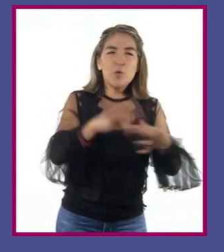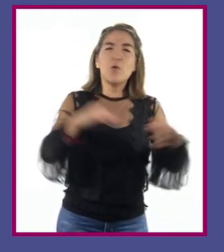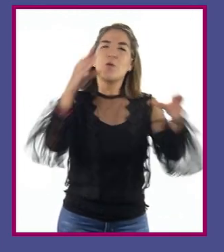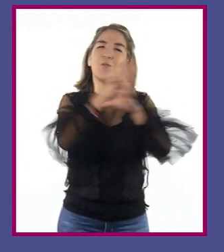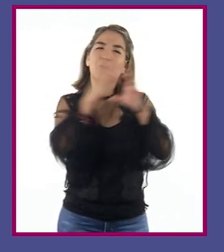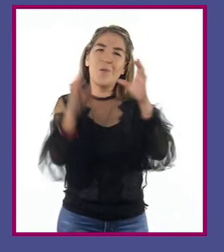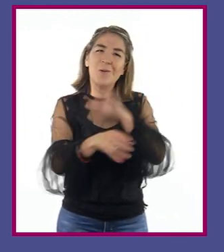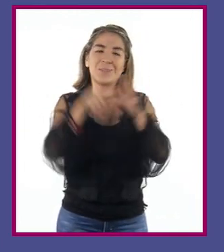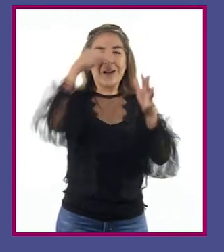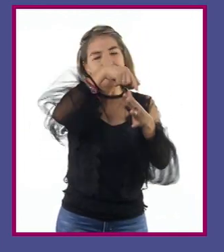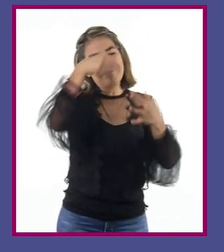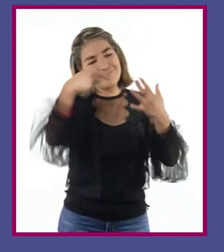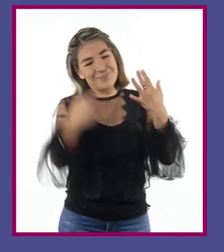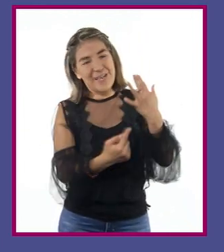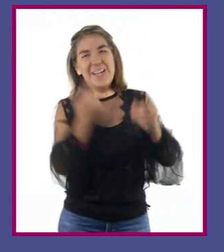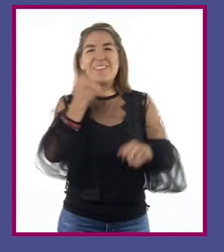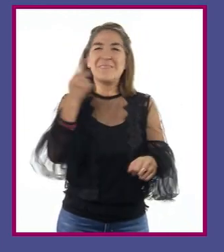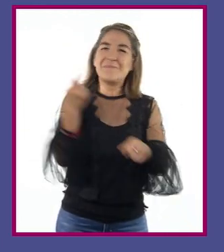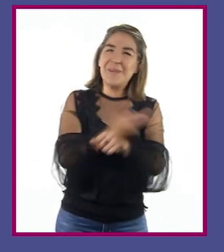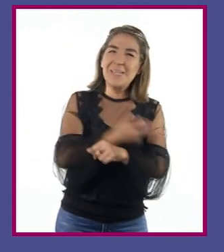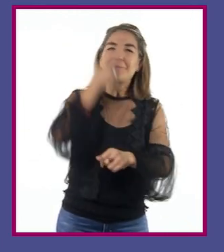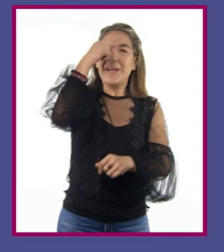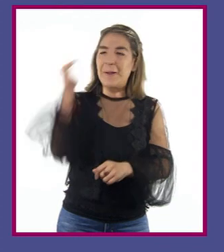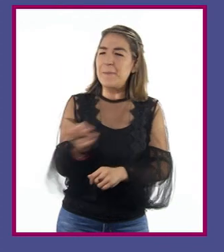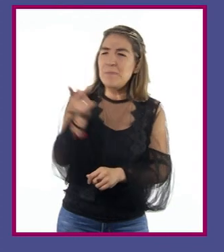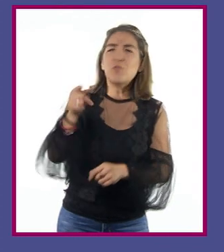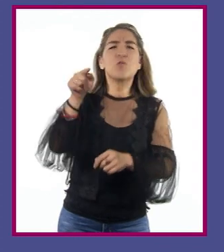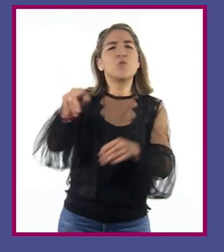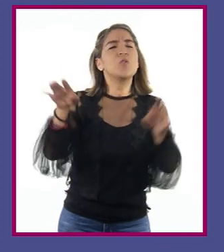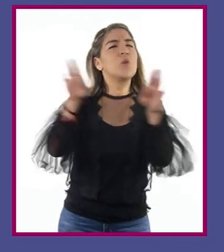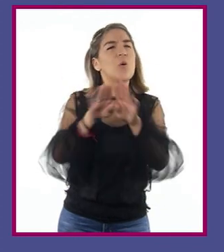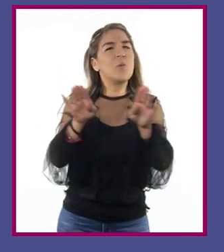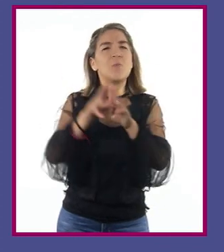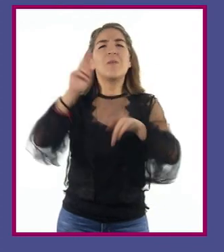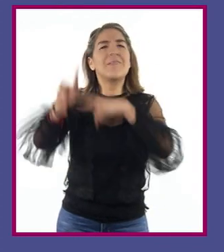han pasado o preguntarle cómo le va a